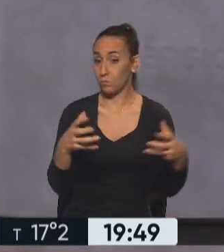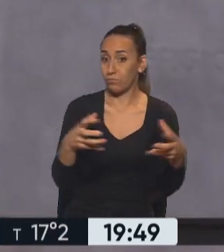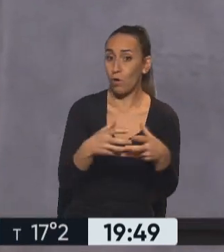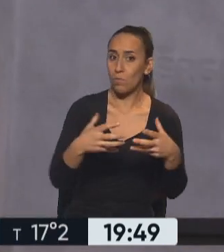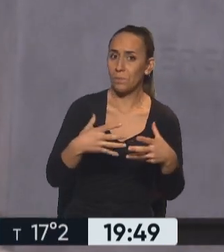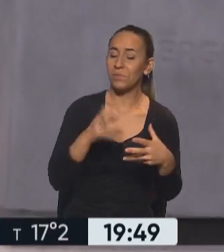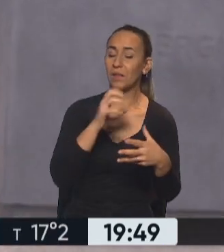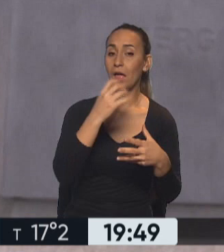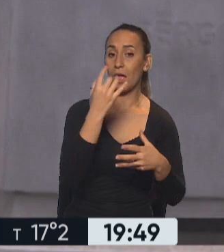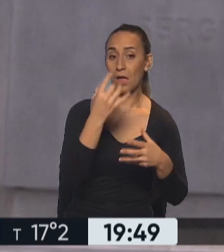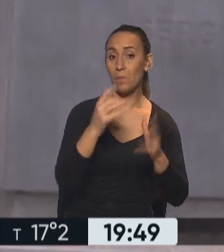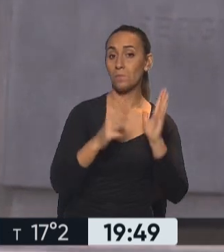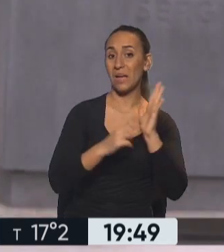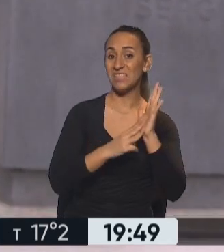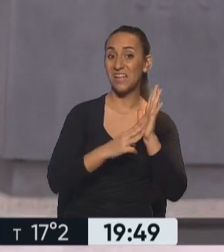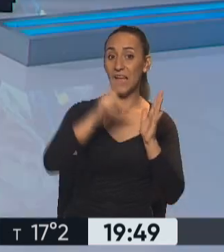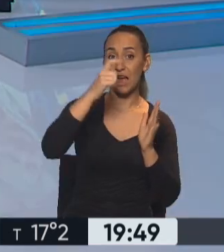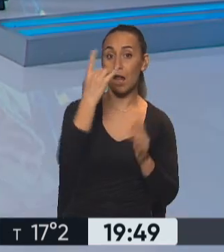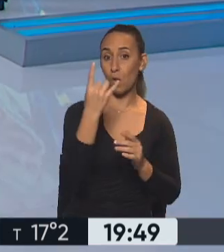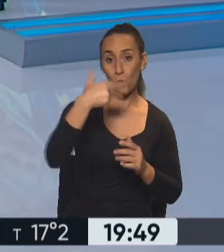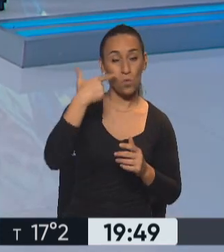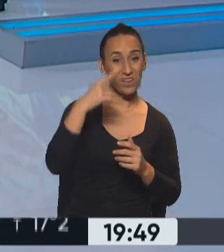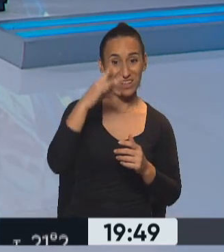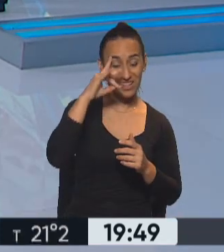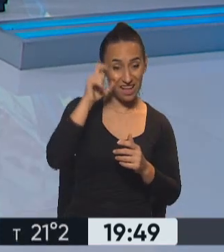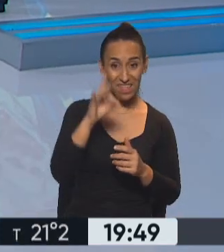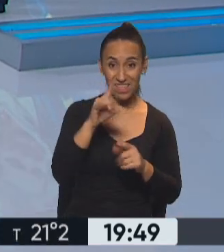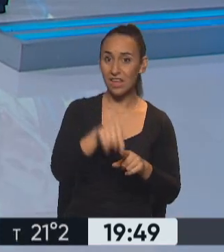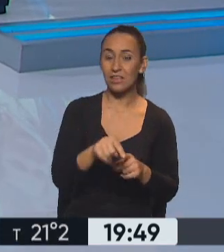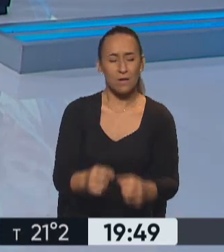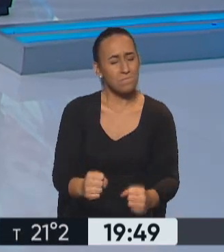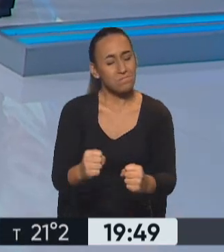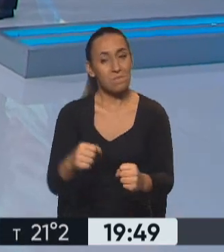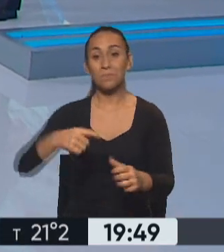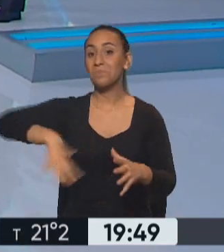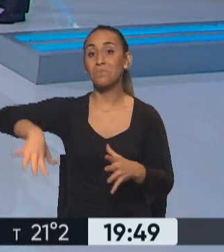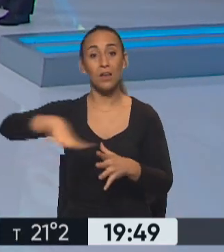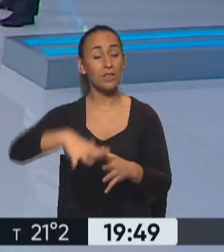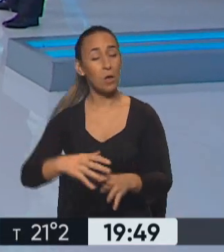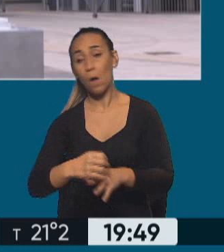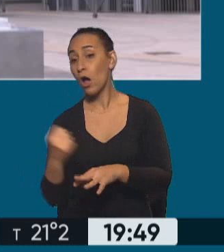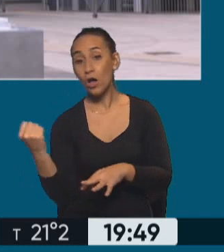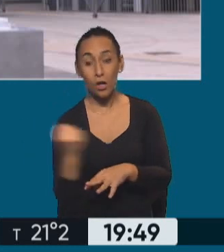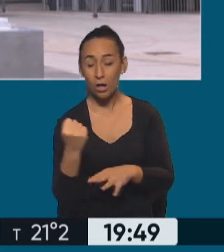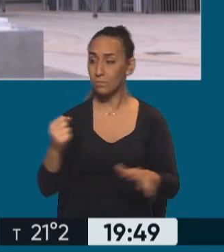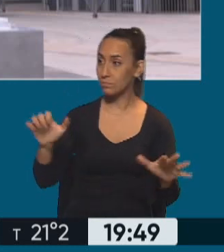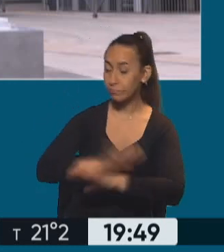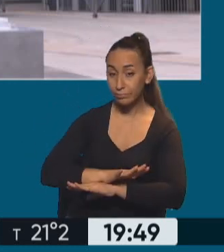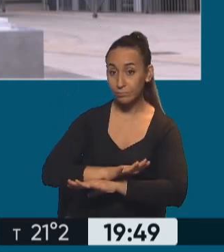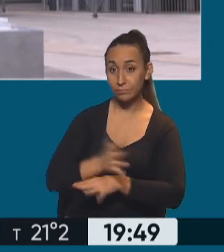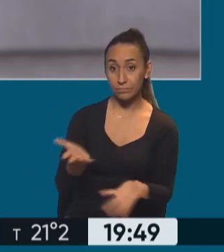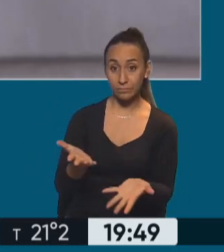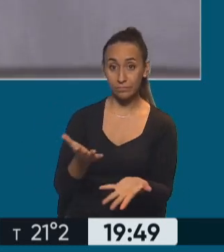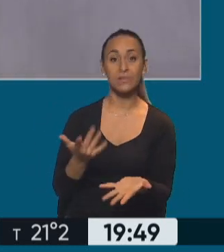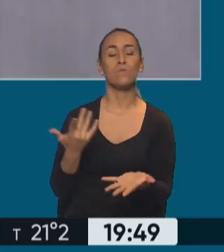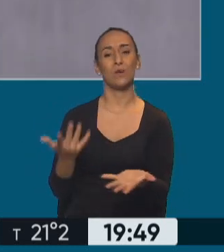de, pasional, pasional como es el de la ciudad de Manchester, no se lo olvida más. Por eso hay un monumento en el Etihad Stadium para